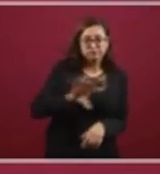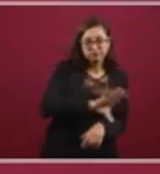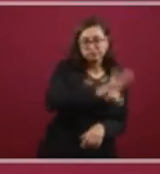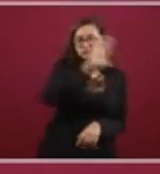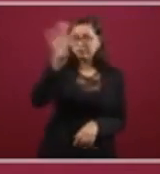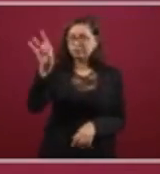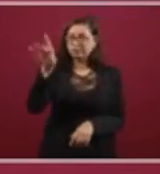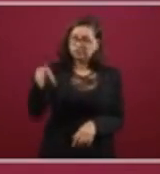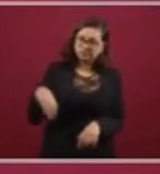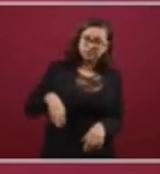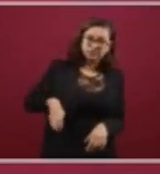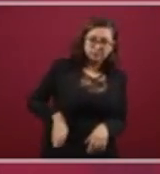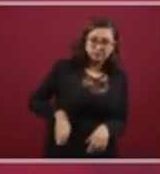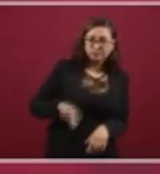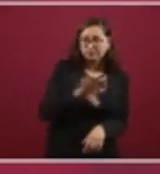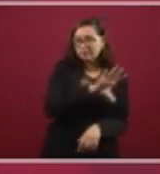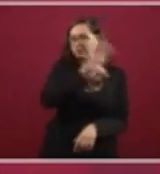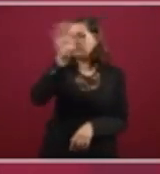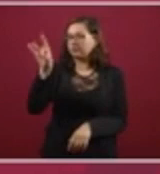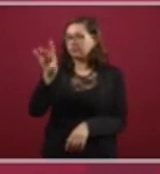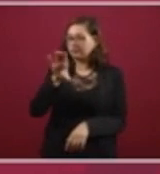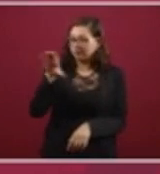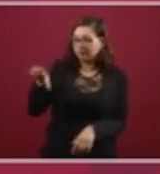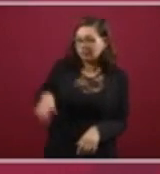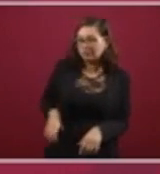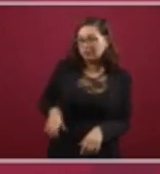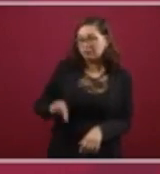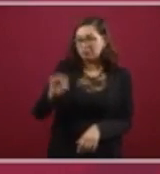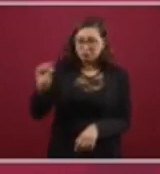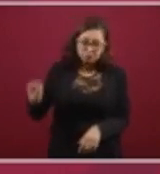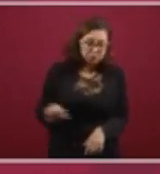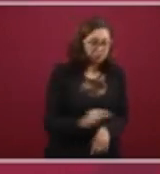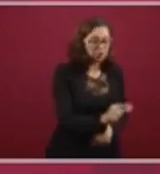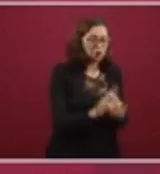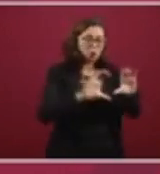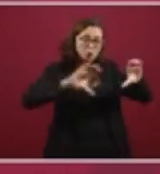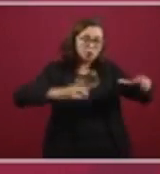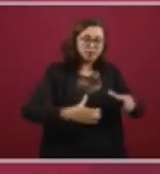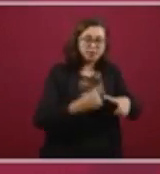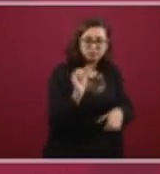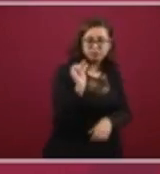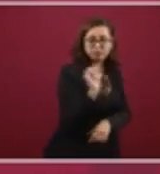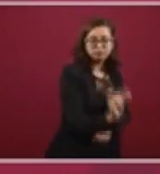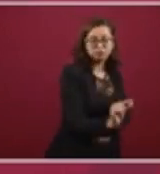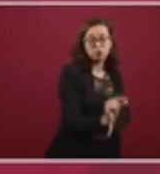no llega nada o no llega completo.